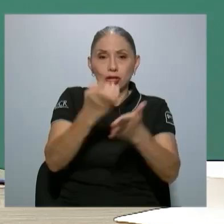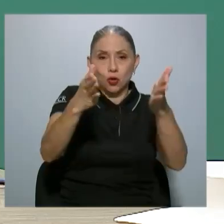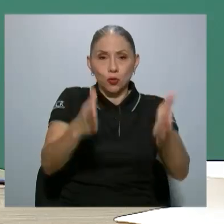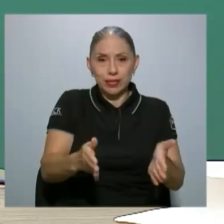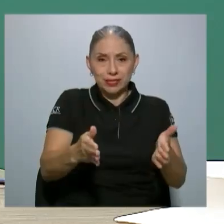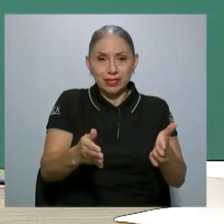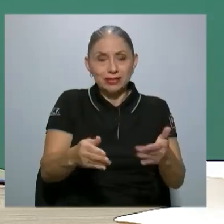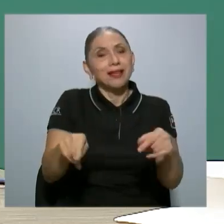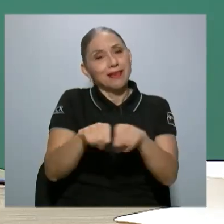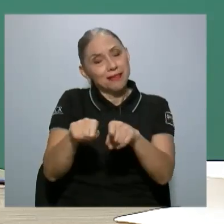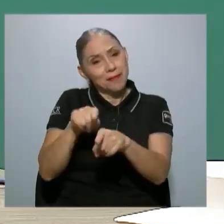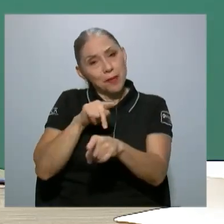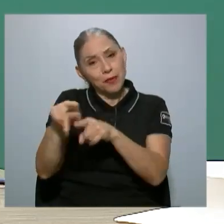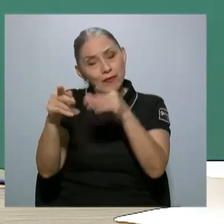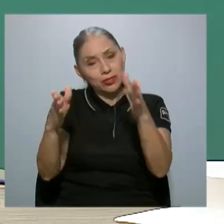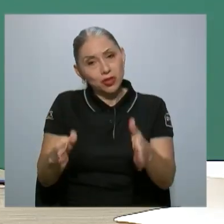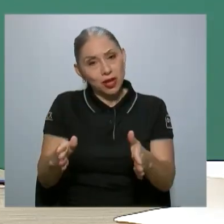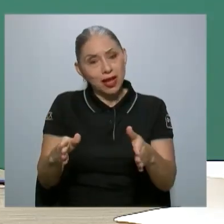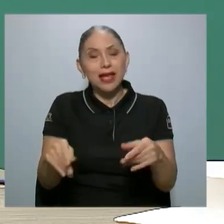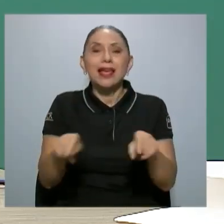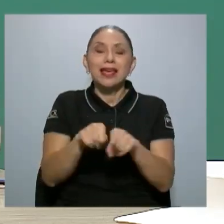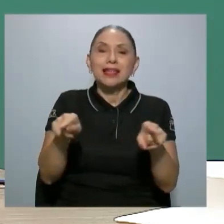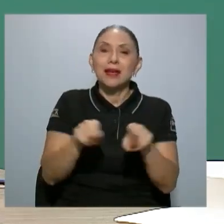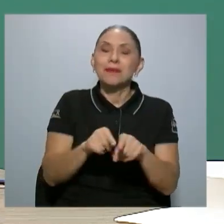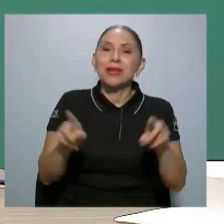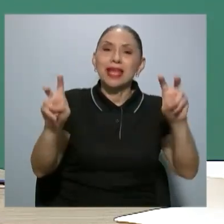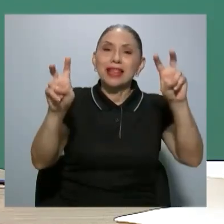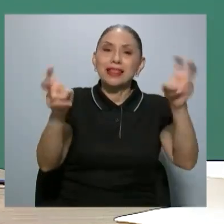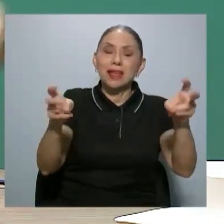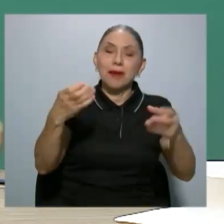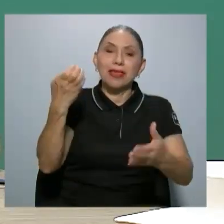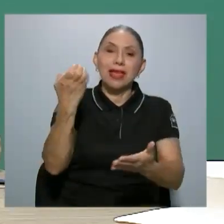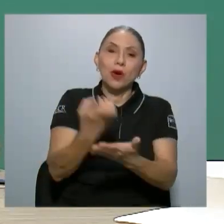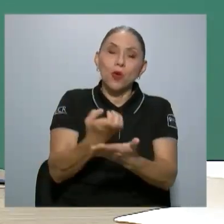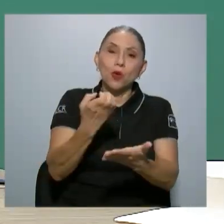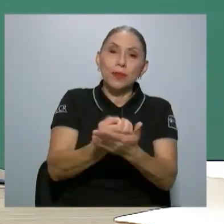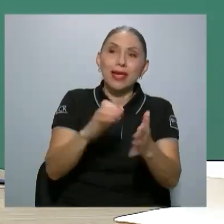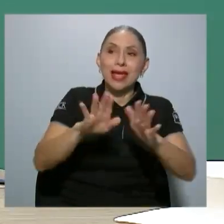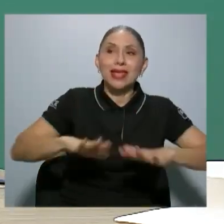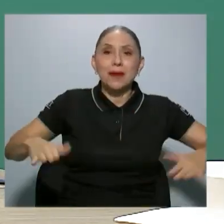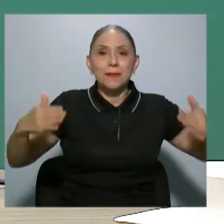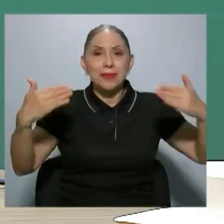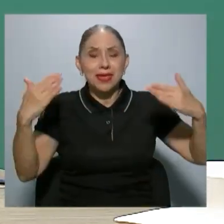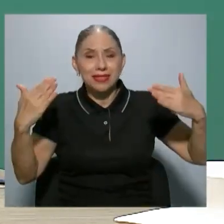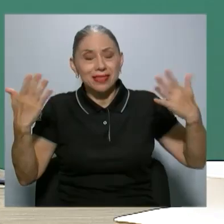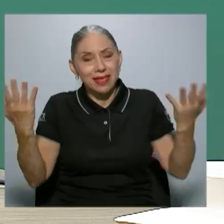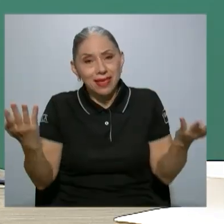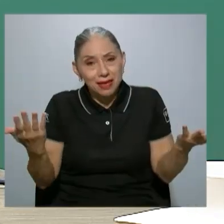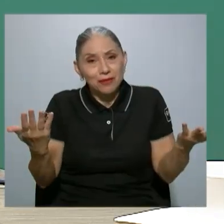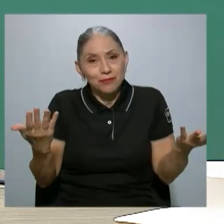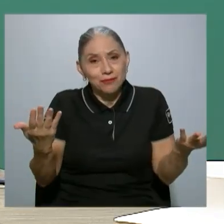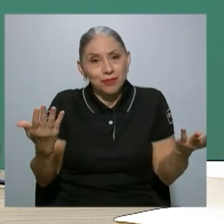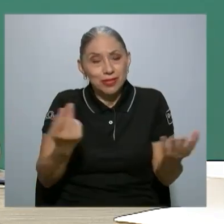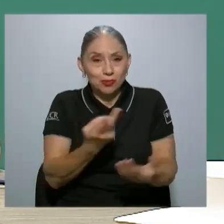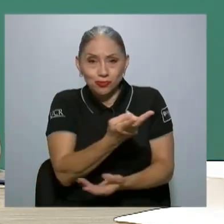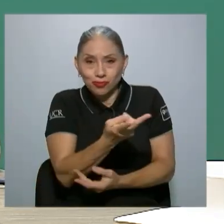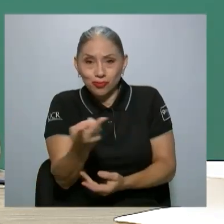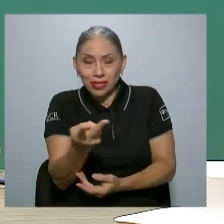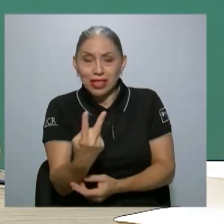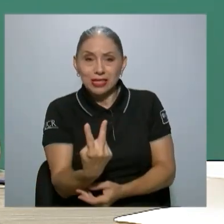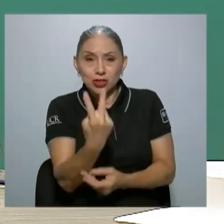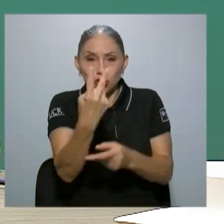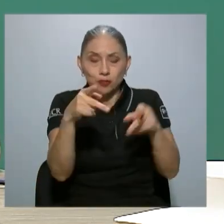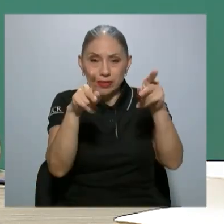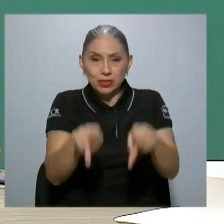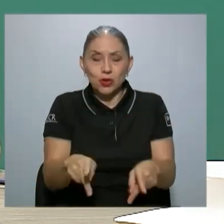profesionales, y además creo que en el tema de economía y ambiente posiblemente son las dos personas